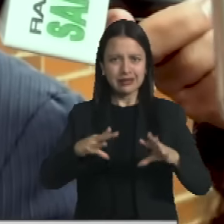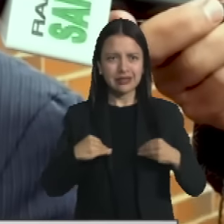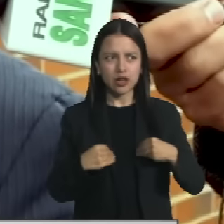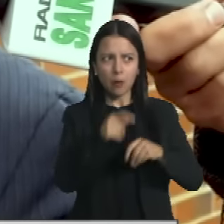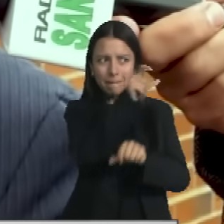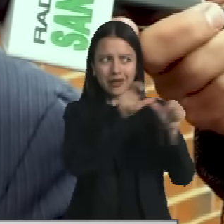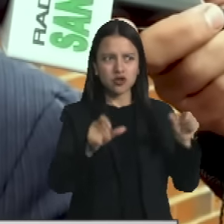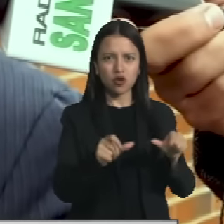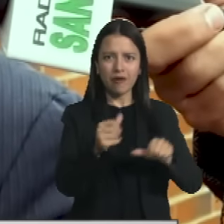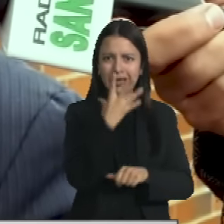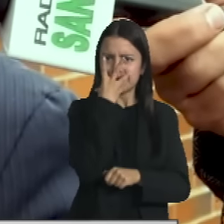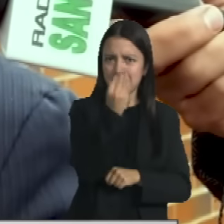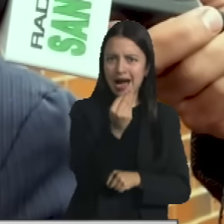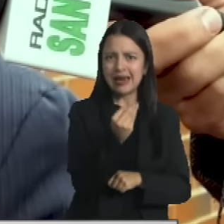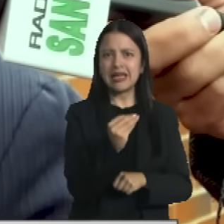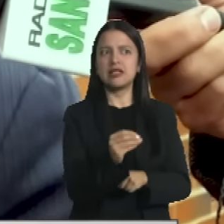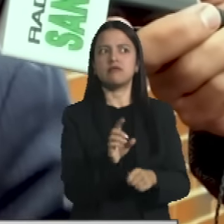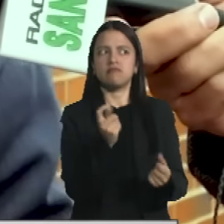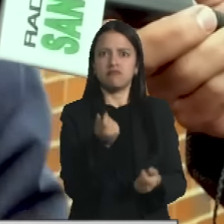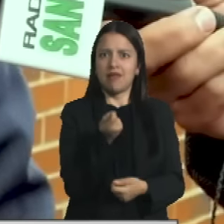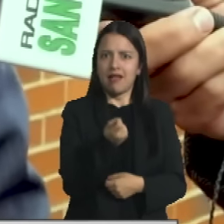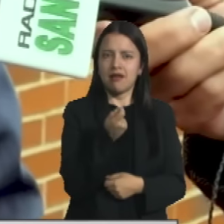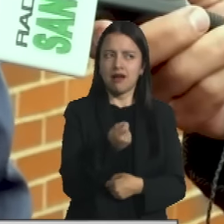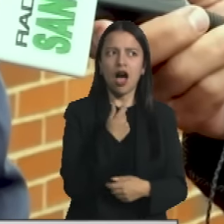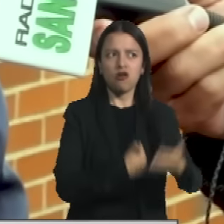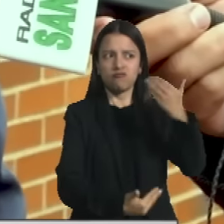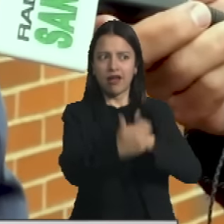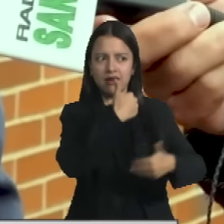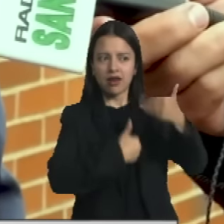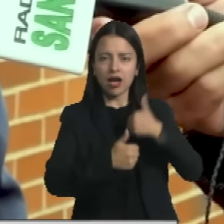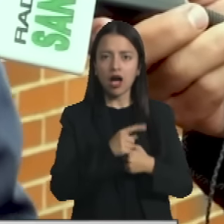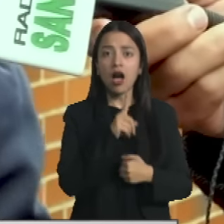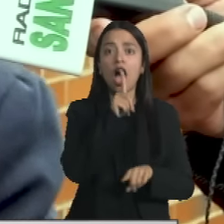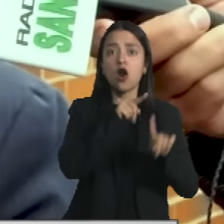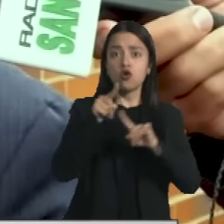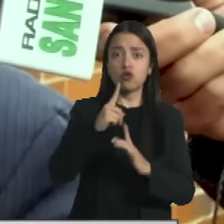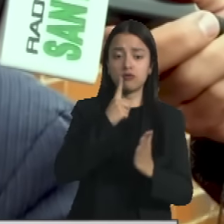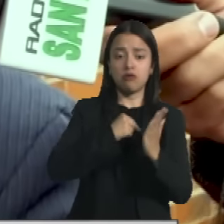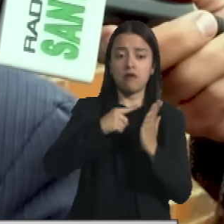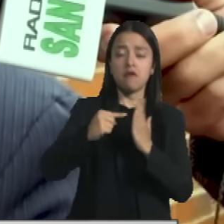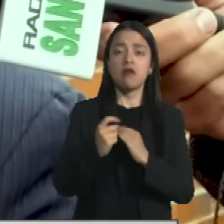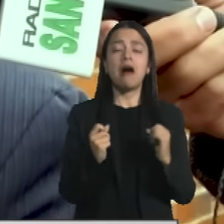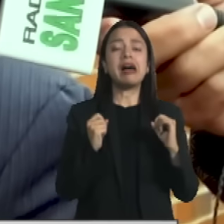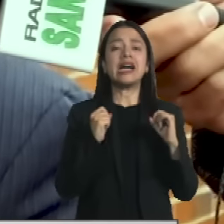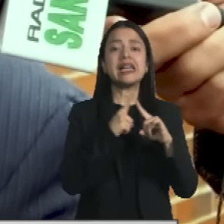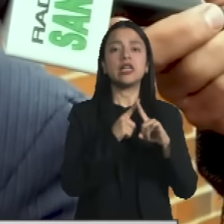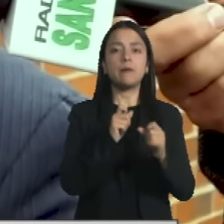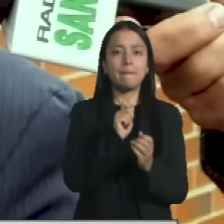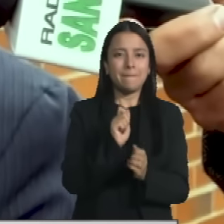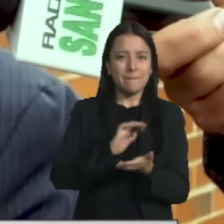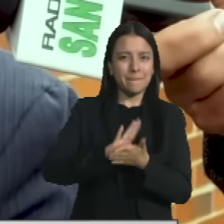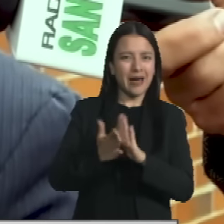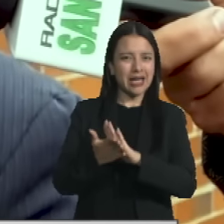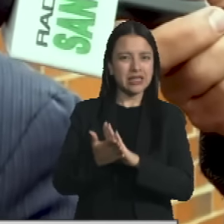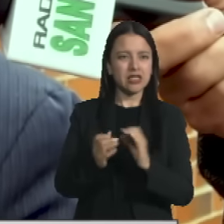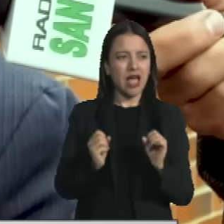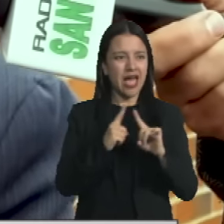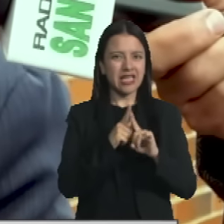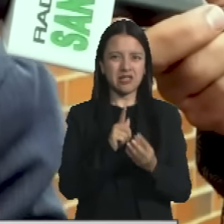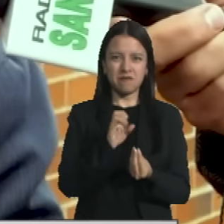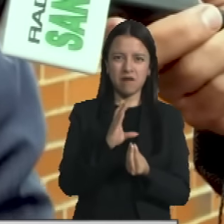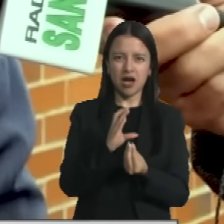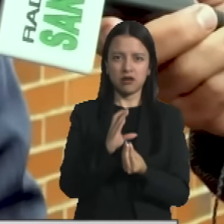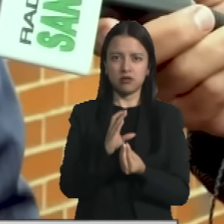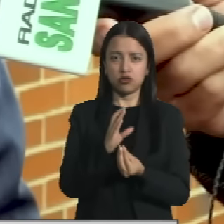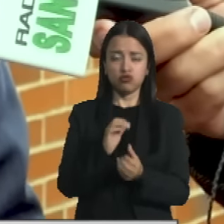y atentar contra la seguridad de nosotros mismos. Muchos de estos firmantes del acuerdo de paz hoy están volviendo a delinquir. ¿Qué nos garantiza que no se haga un